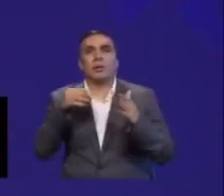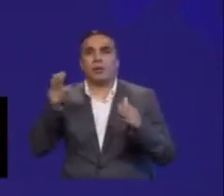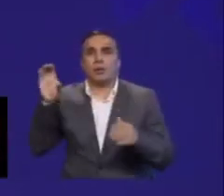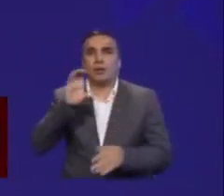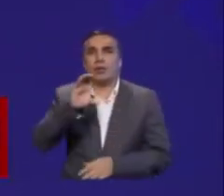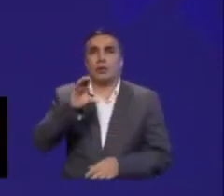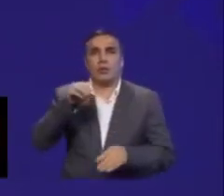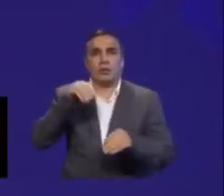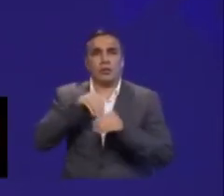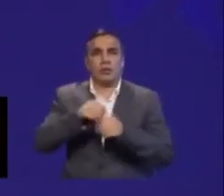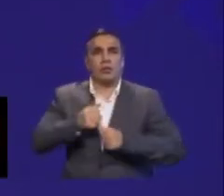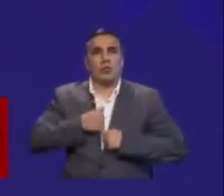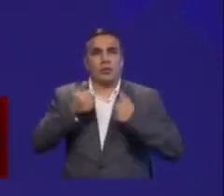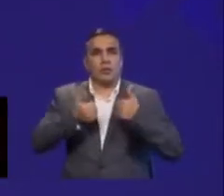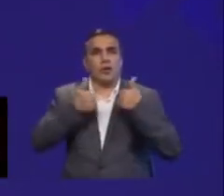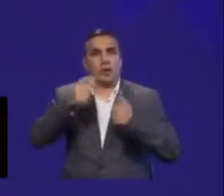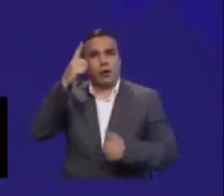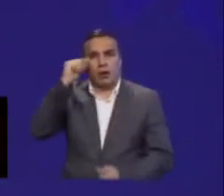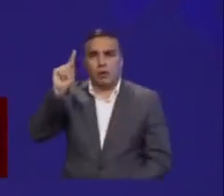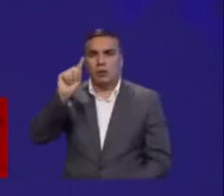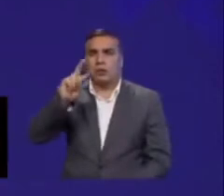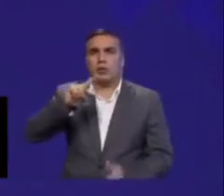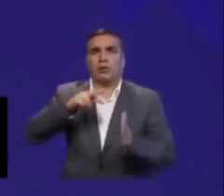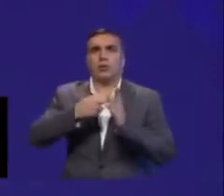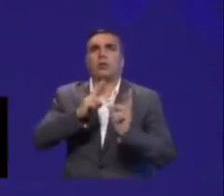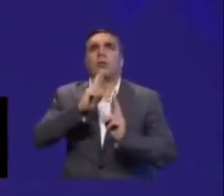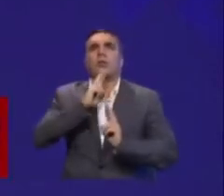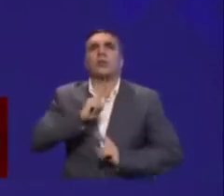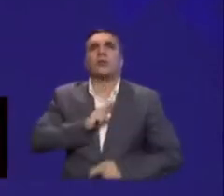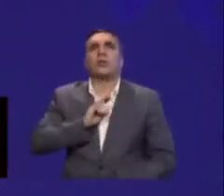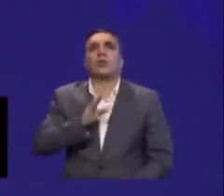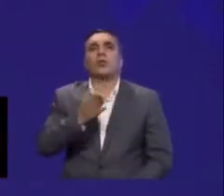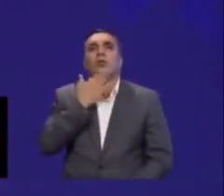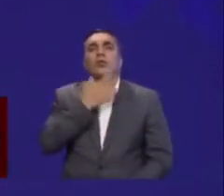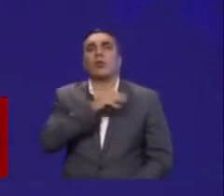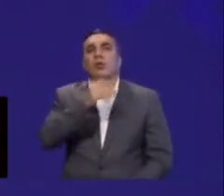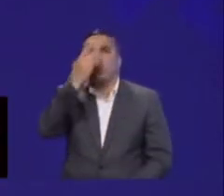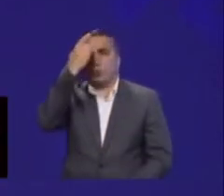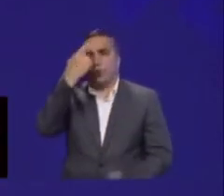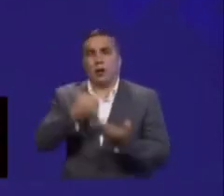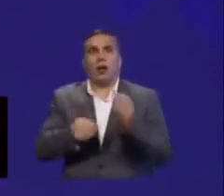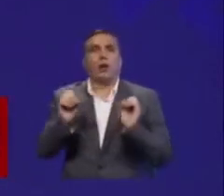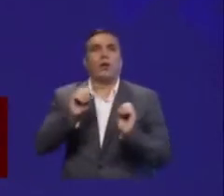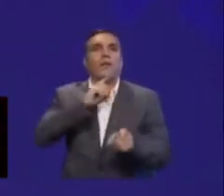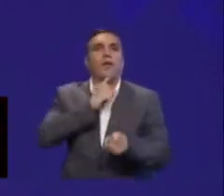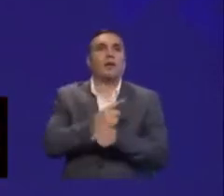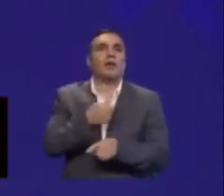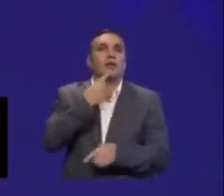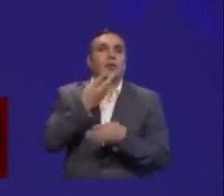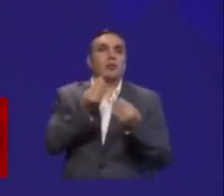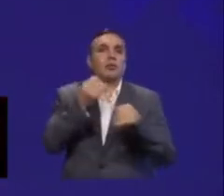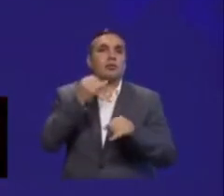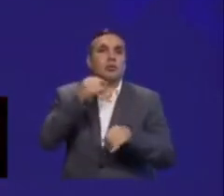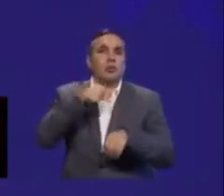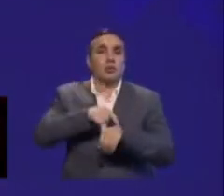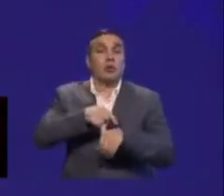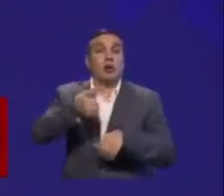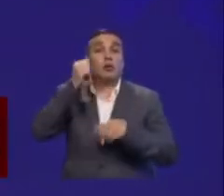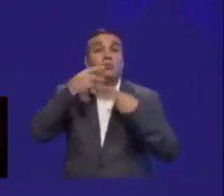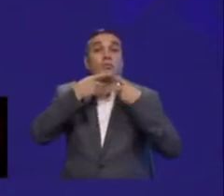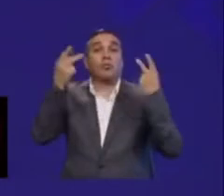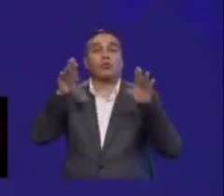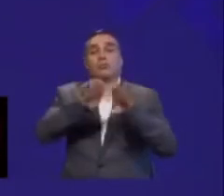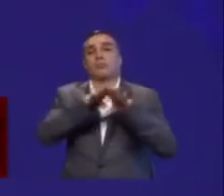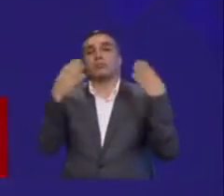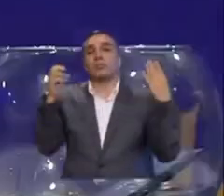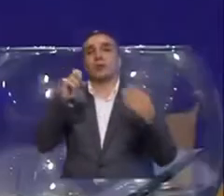o accionista de la candidatura. Yo quiero emplazar a que nos responda cómo y por qué, y si es verdad lo que se ha dicho en los últimos días, y ayer fue publicado en Diario